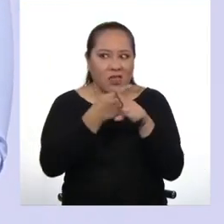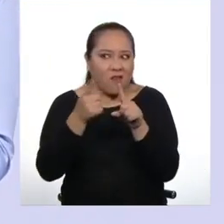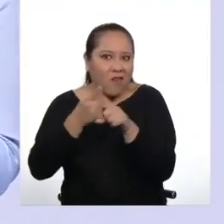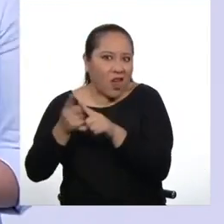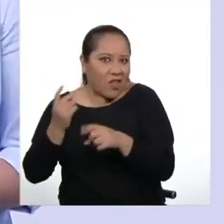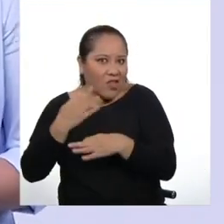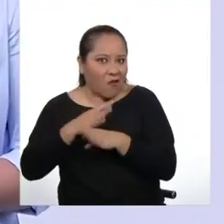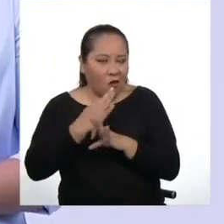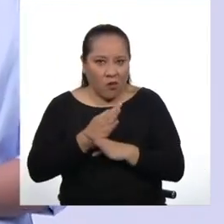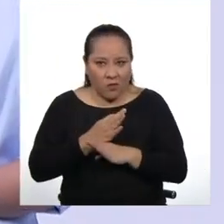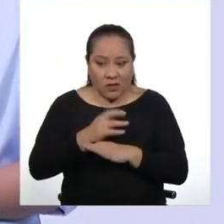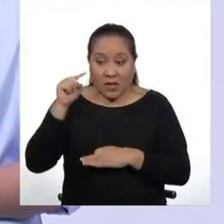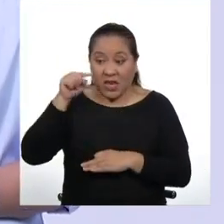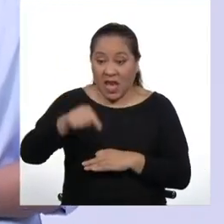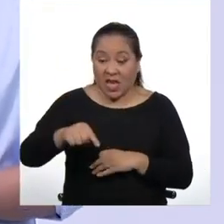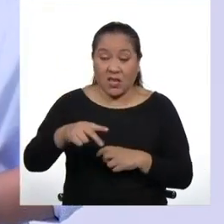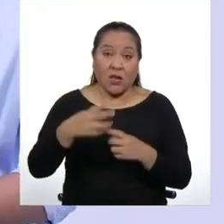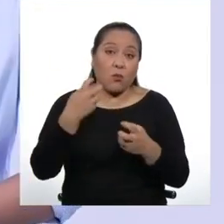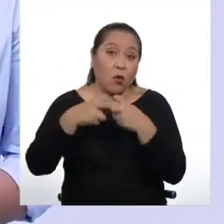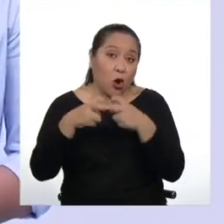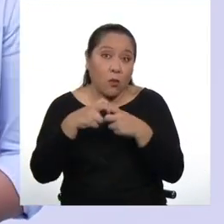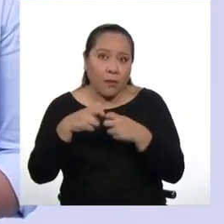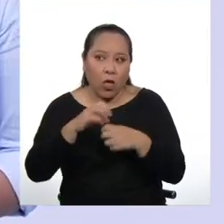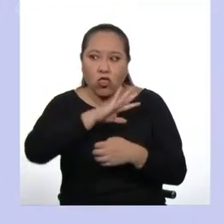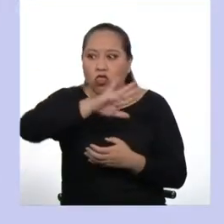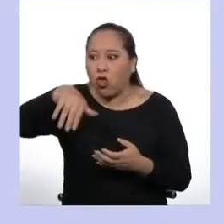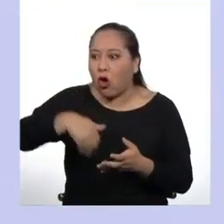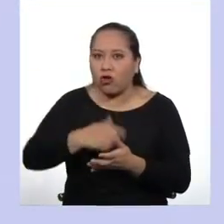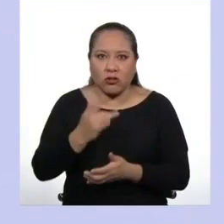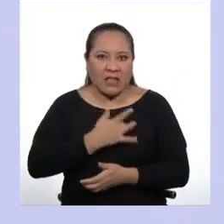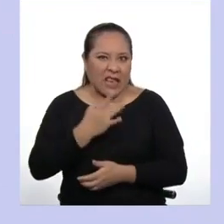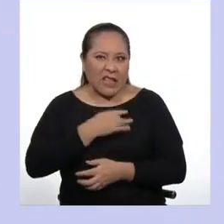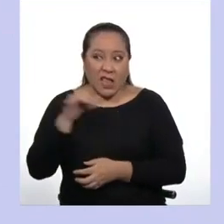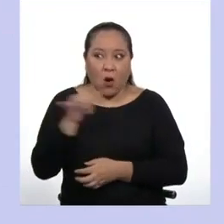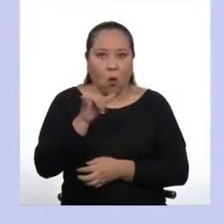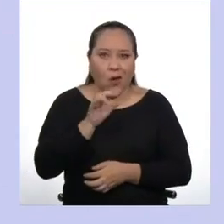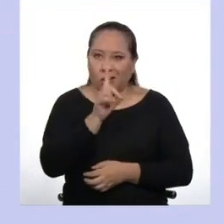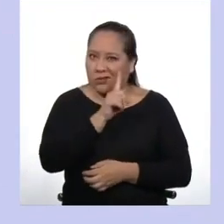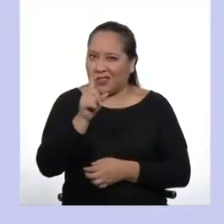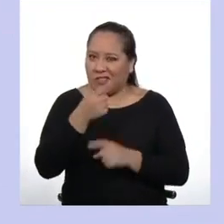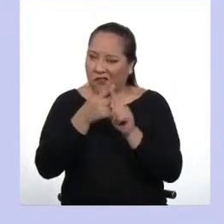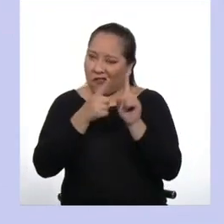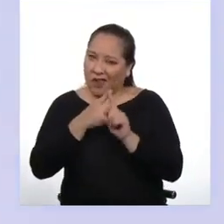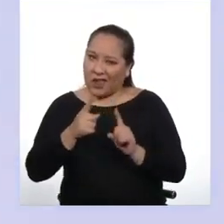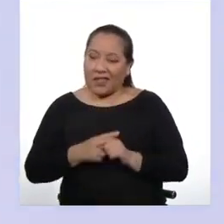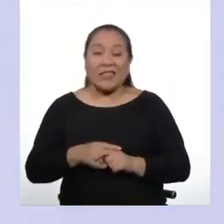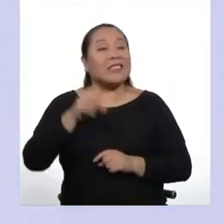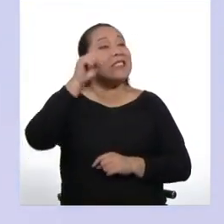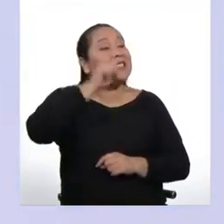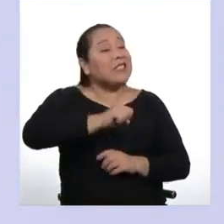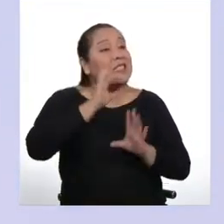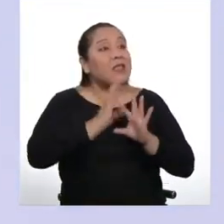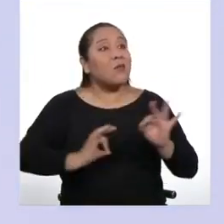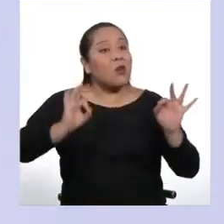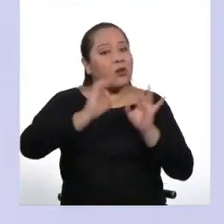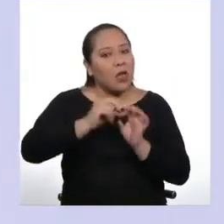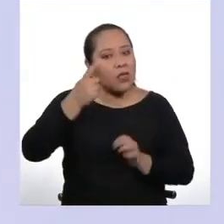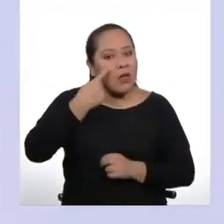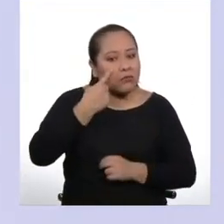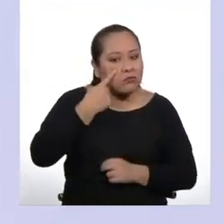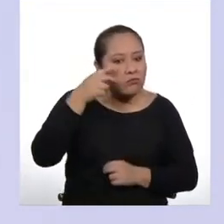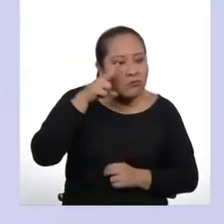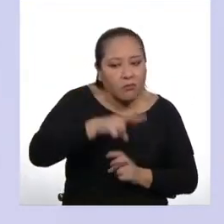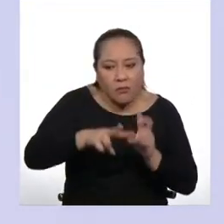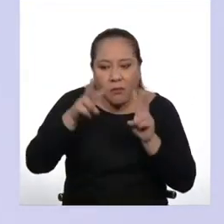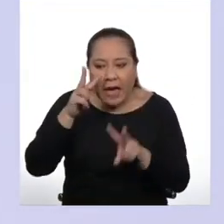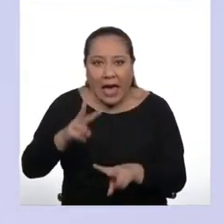ciertas situaciones no todos sentimos lo mismo. ¿Verdad, profe? Sí, Patricia, por eso es muy importante reconocer las emociones que